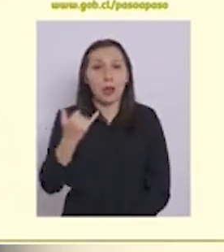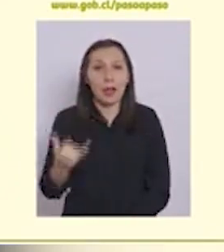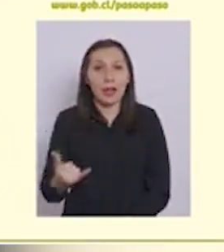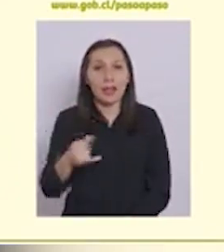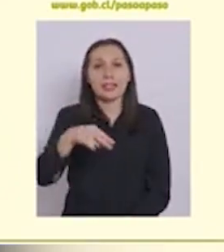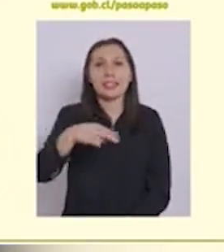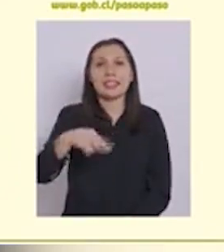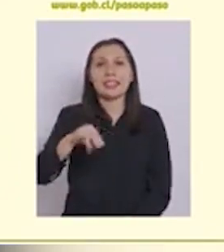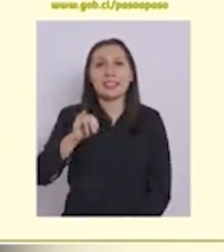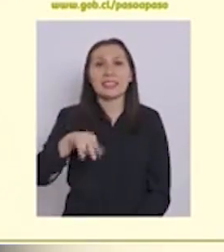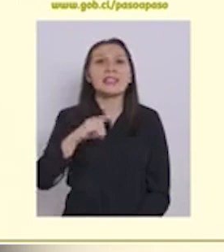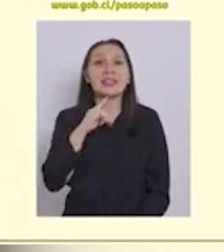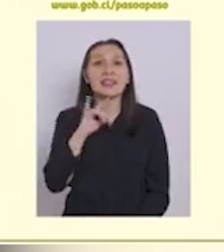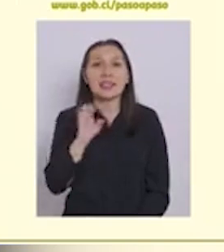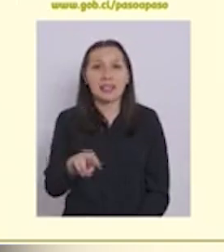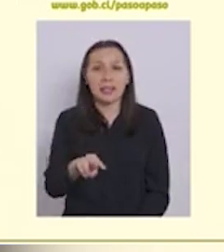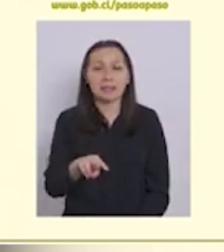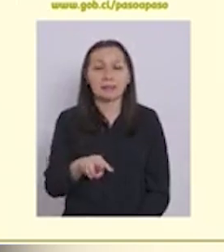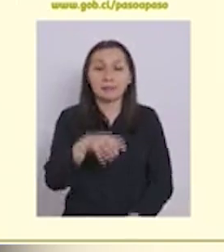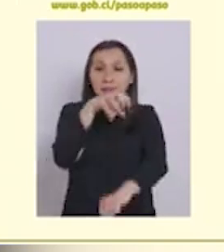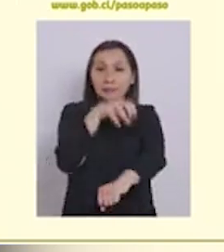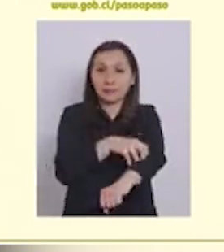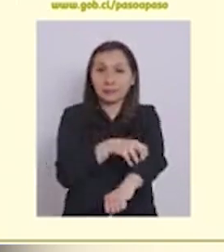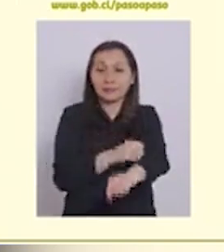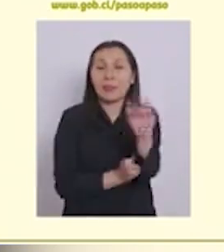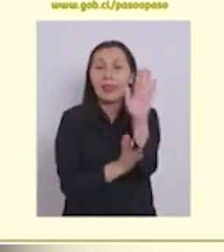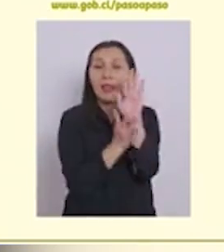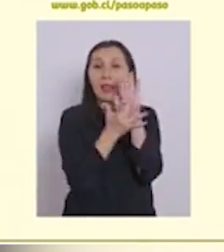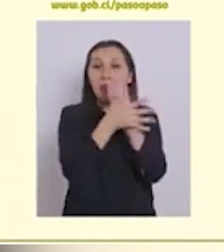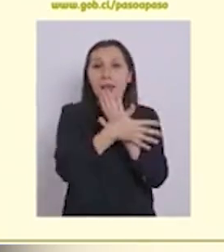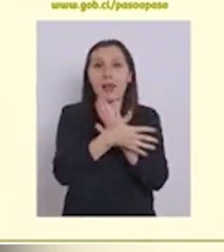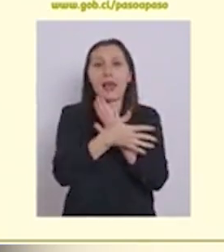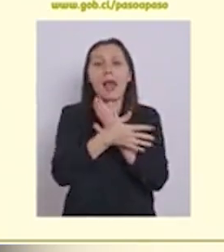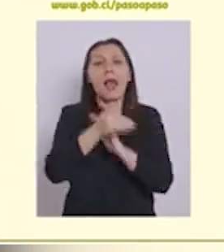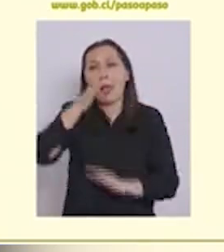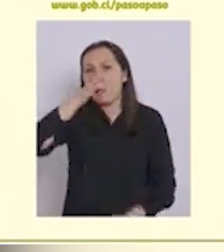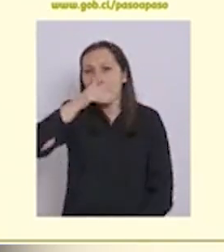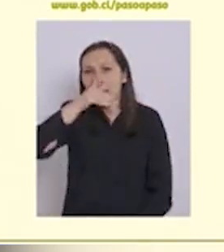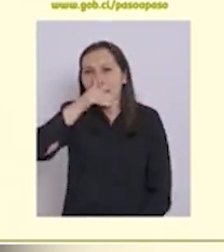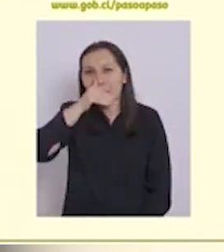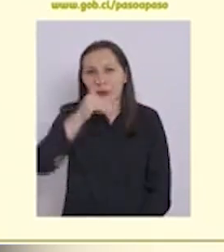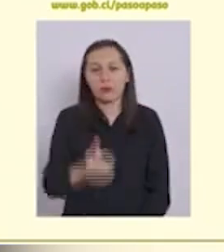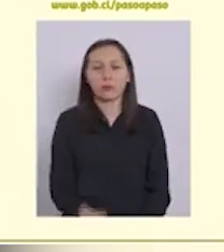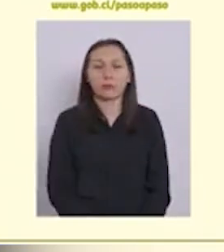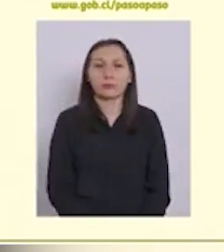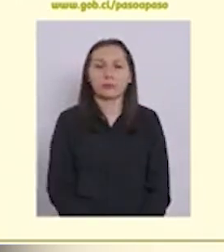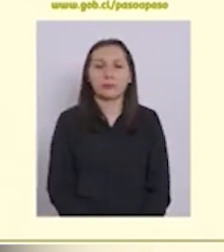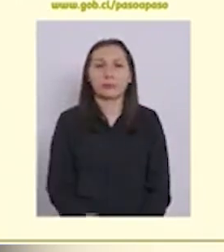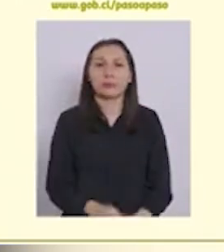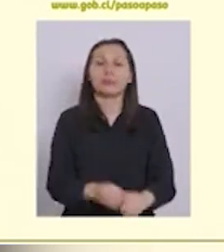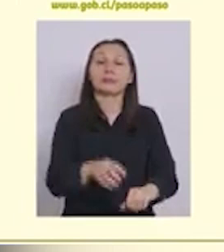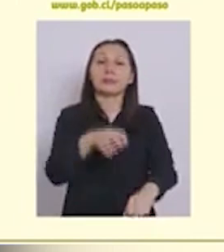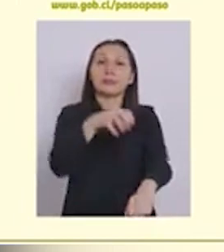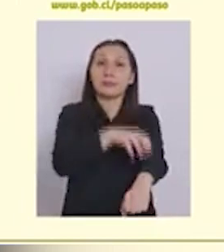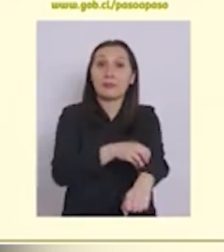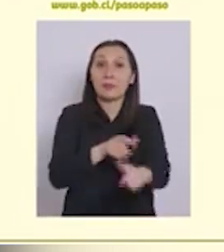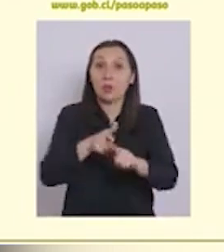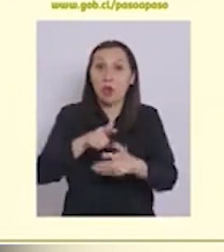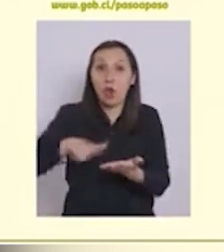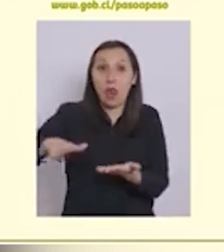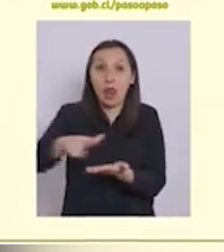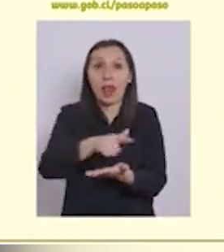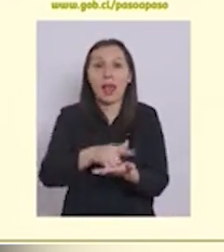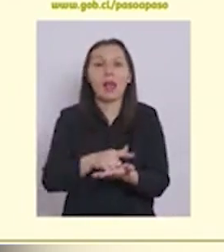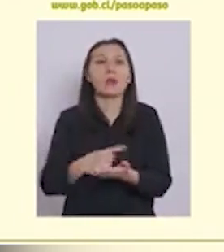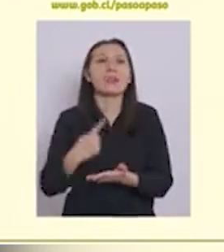yungay y jim quien en la región de la araucanía perquenco en la región de